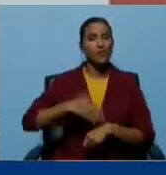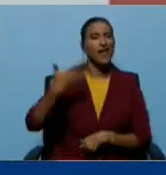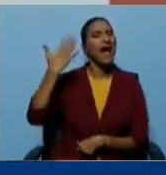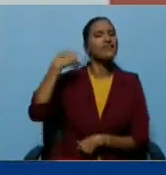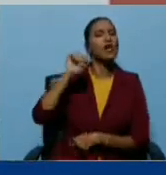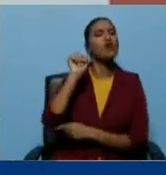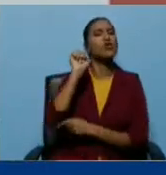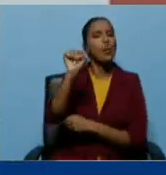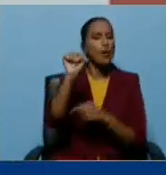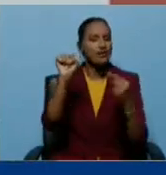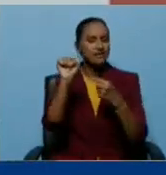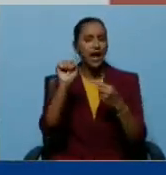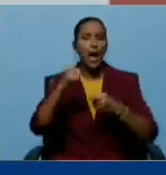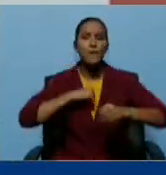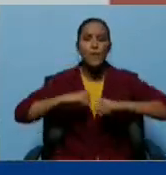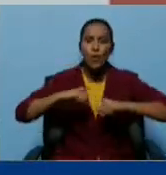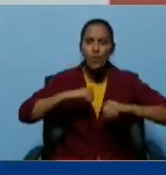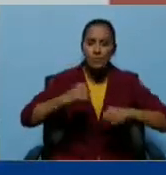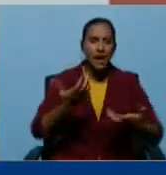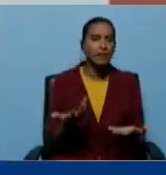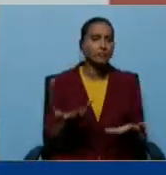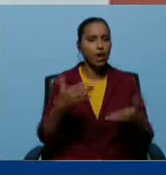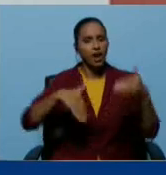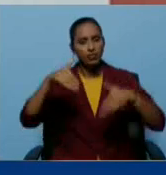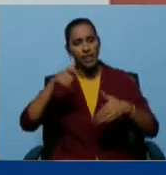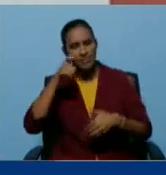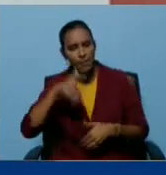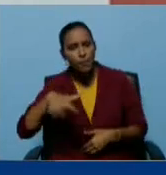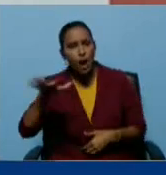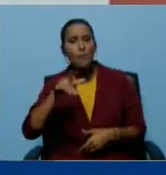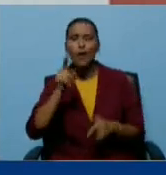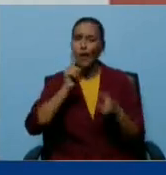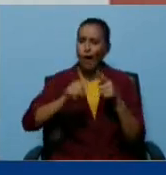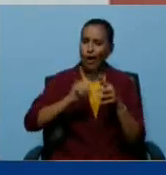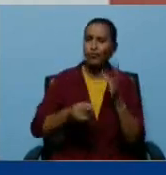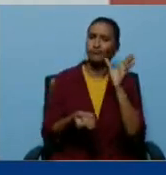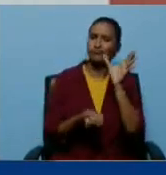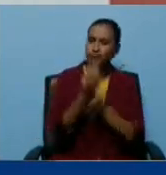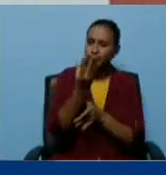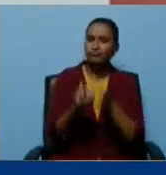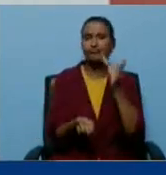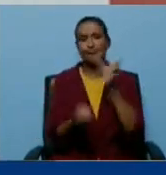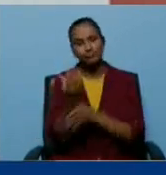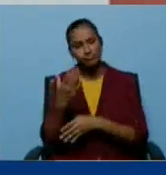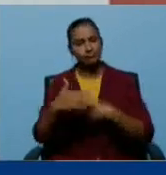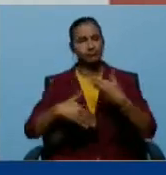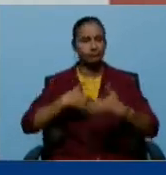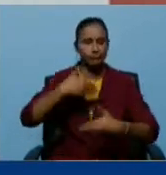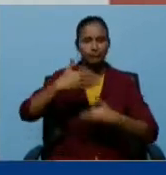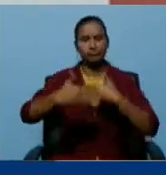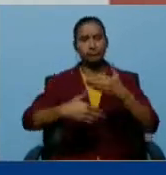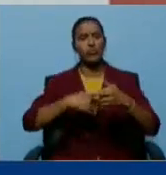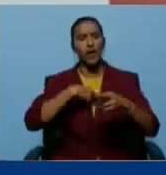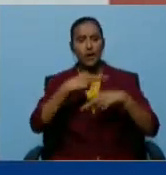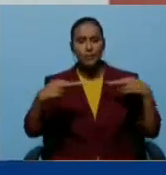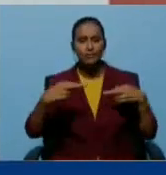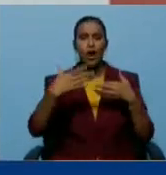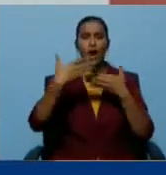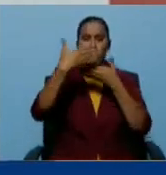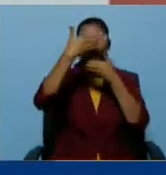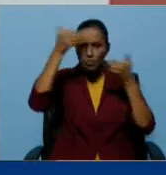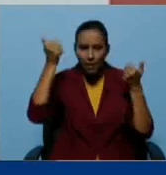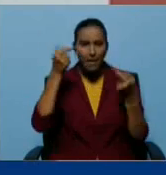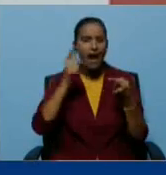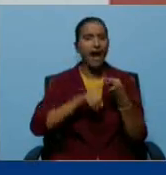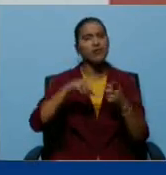el Movimiento Electoral del Pueblo. Y hay otras que nacieron al calor de la revolución, como Tupamaro, UPB,